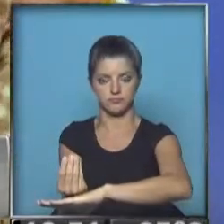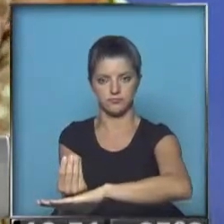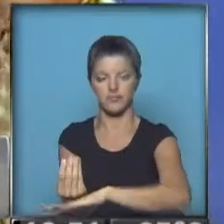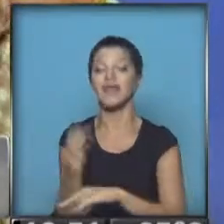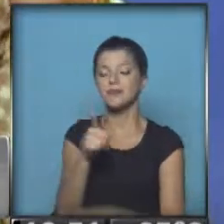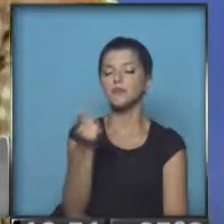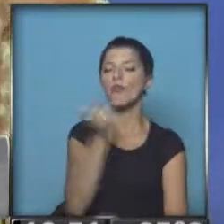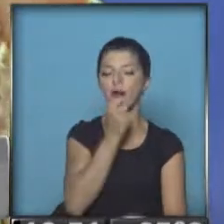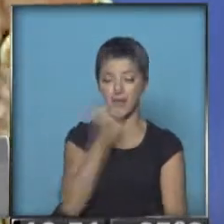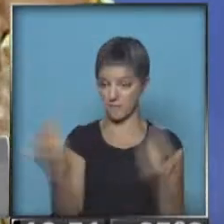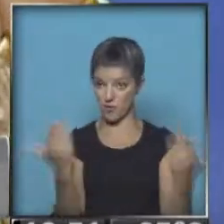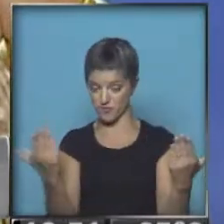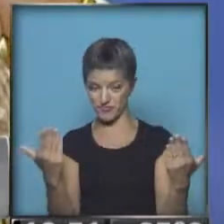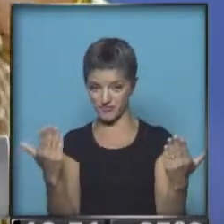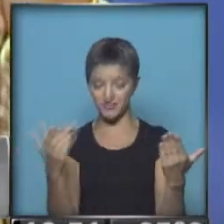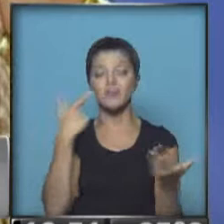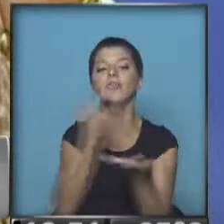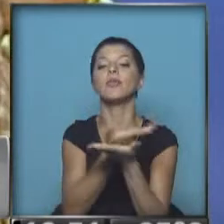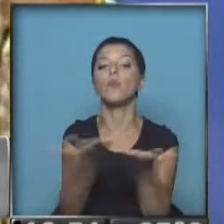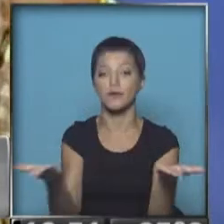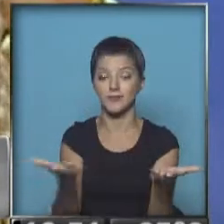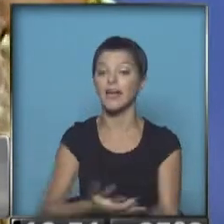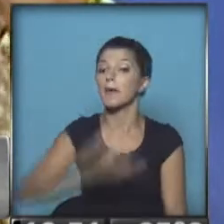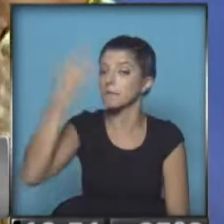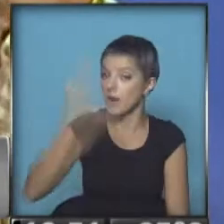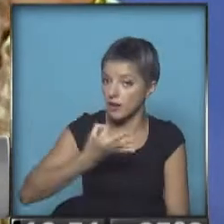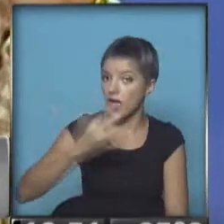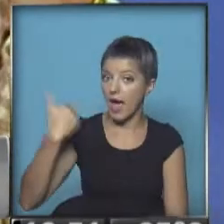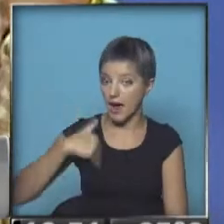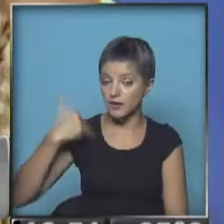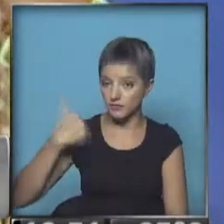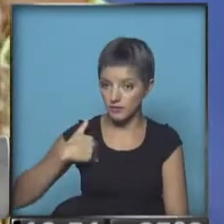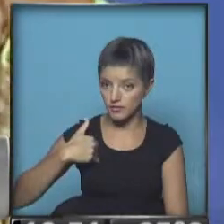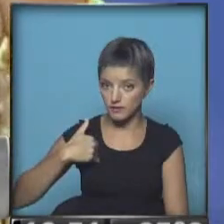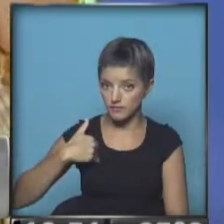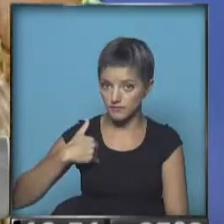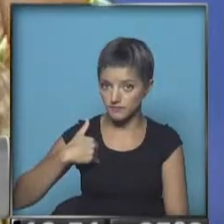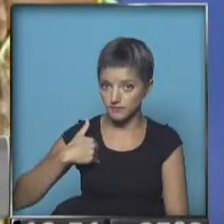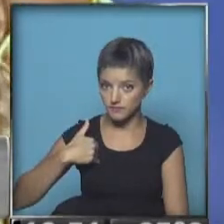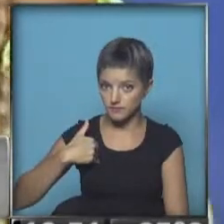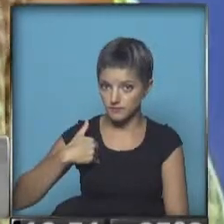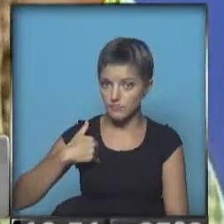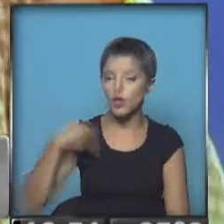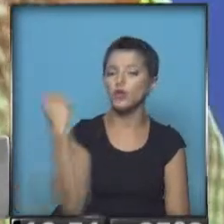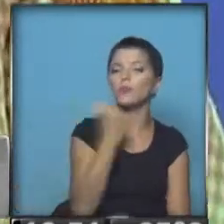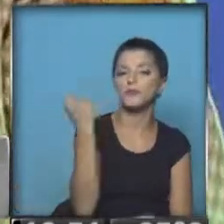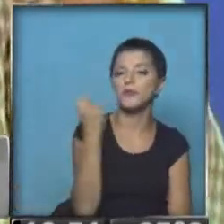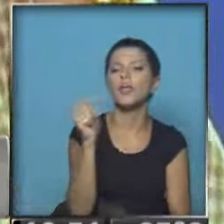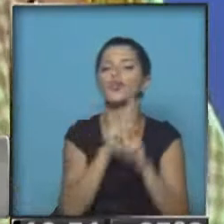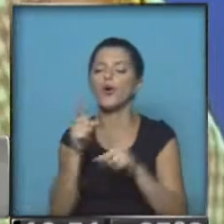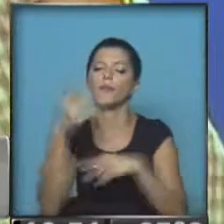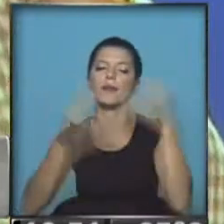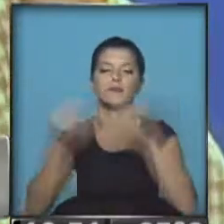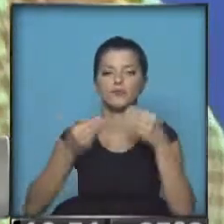te demuestra que en realidad, en la Argentina, lo que importa, no ya para administrar